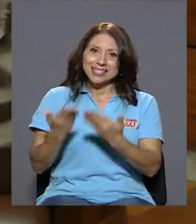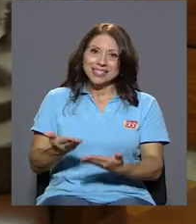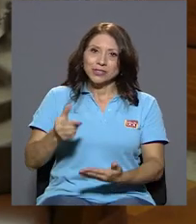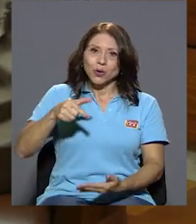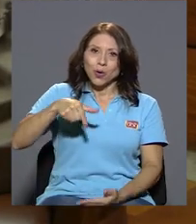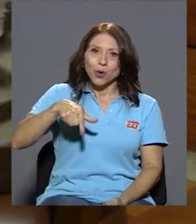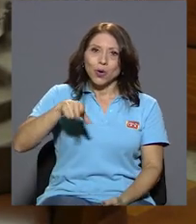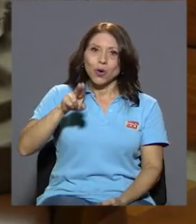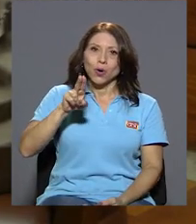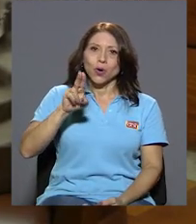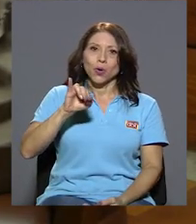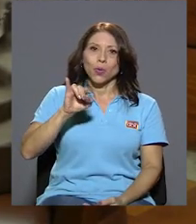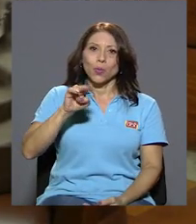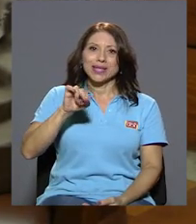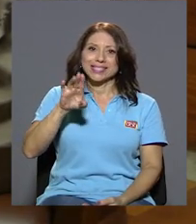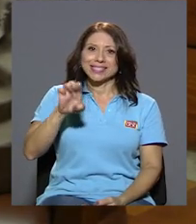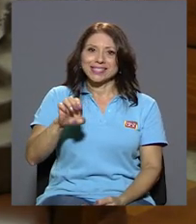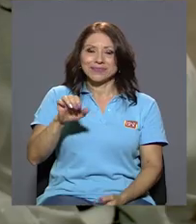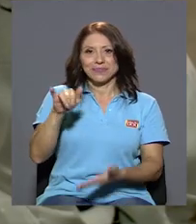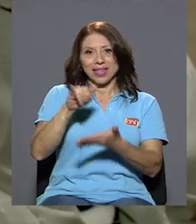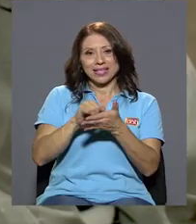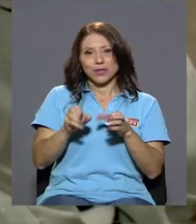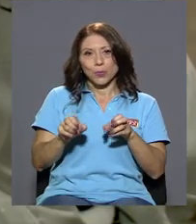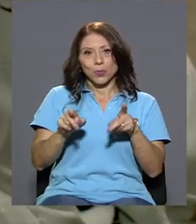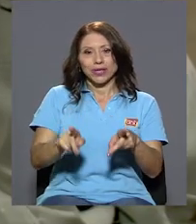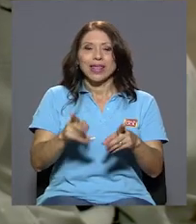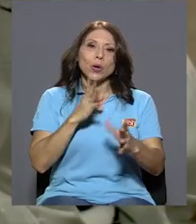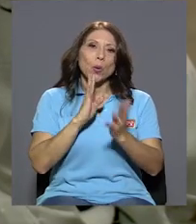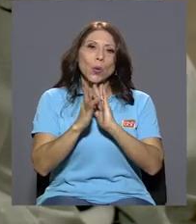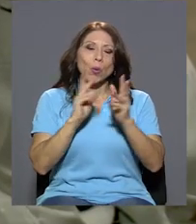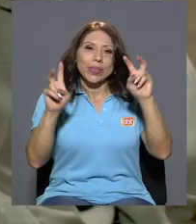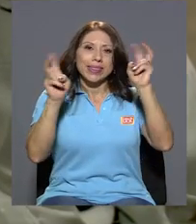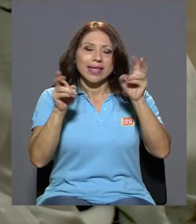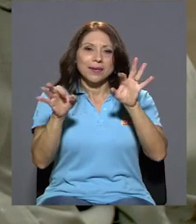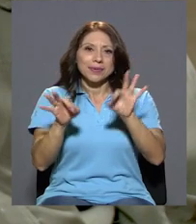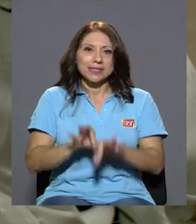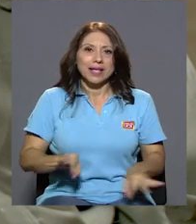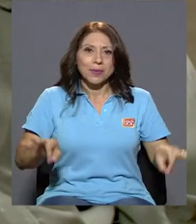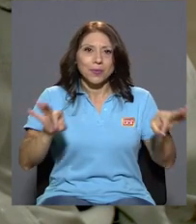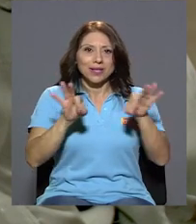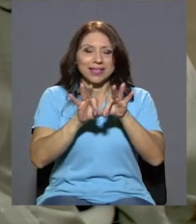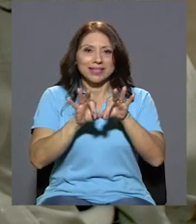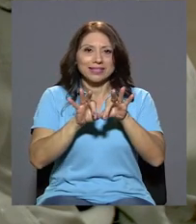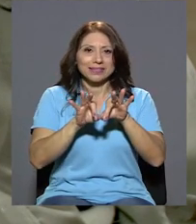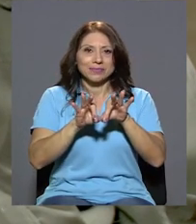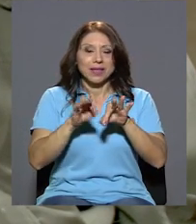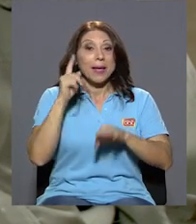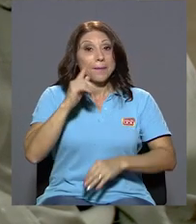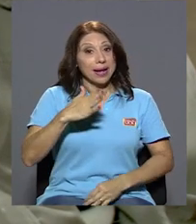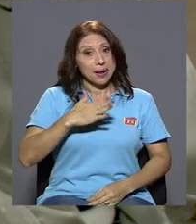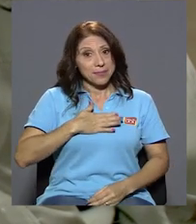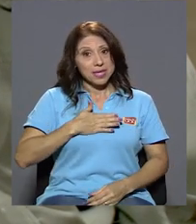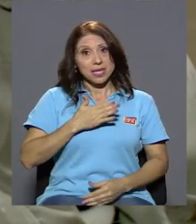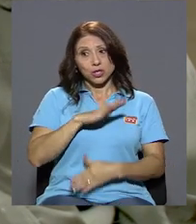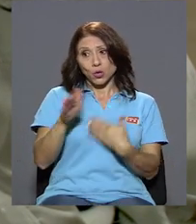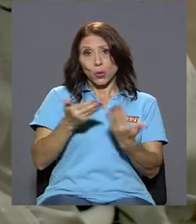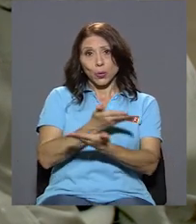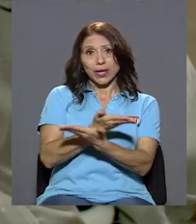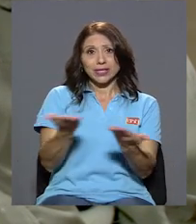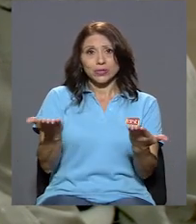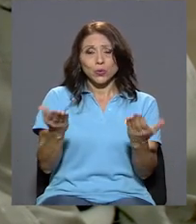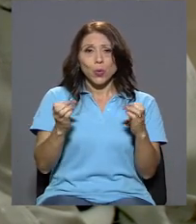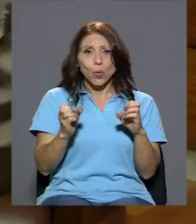don queens por esta oportunidad de conversar sobre temas tan importantes y para mí todo ello ha sido